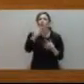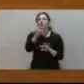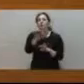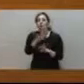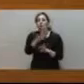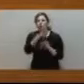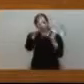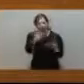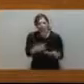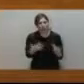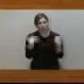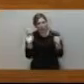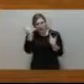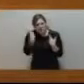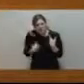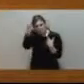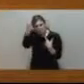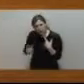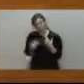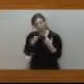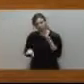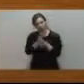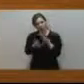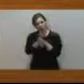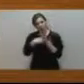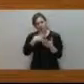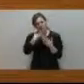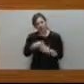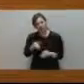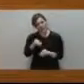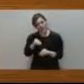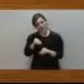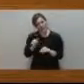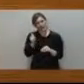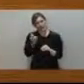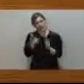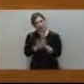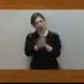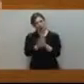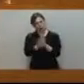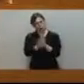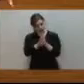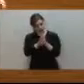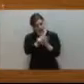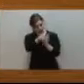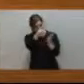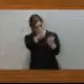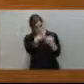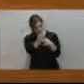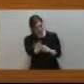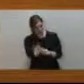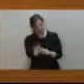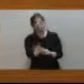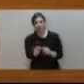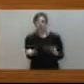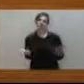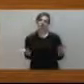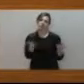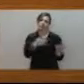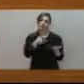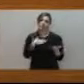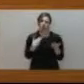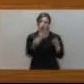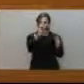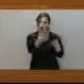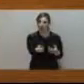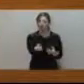al mismo responsable para que siga cambiando los papeles, señor consejero? ¿Eso es lo que nos van a anunciar hoy? Bueno, yo quiero que me diga usted qué medidas va a